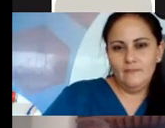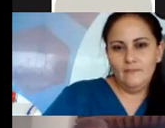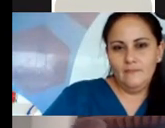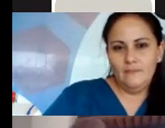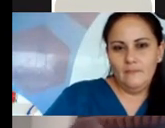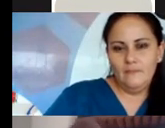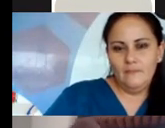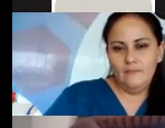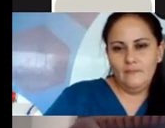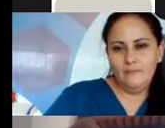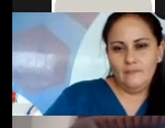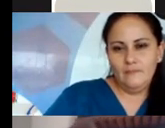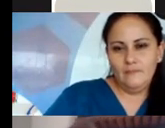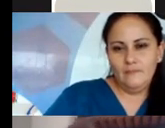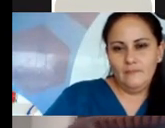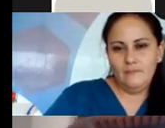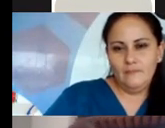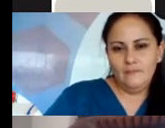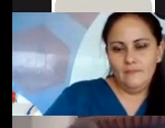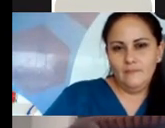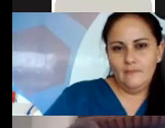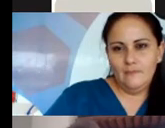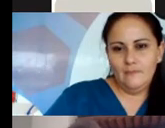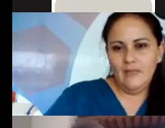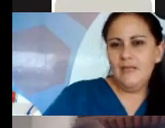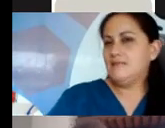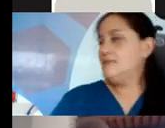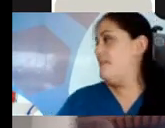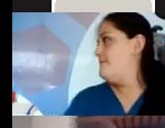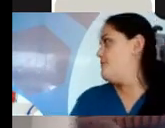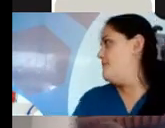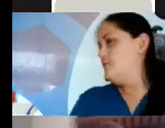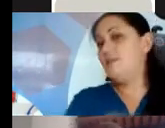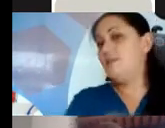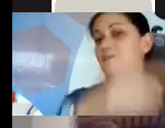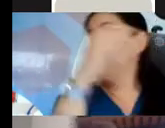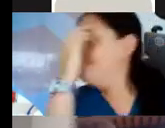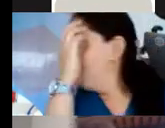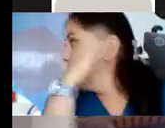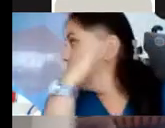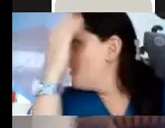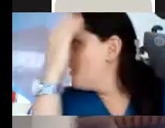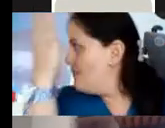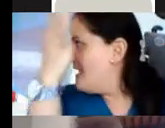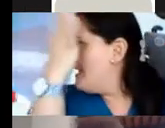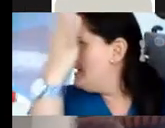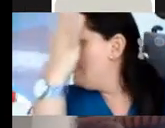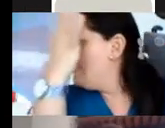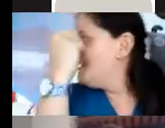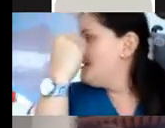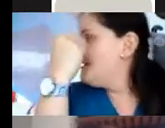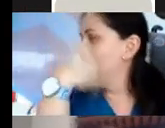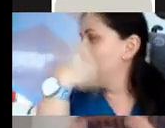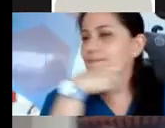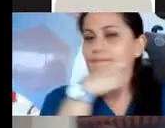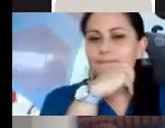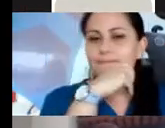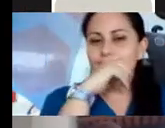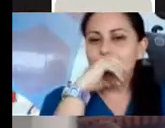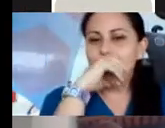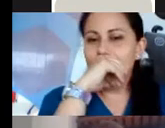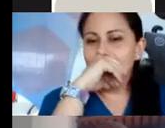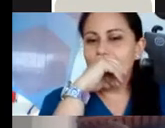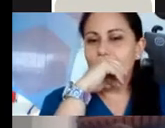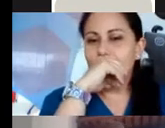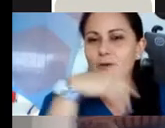miembro pléjico, un poco menos utilizado en parálisis cerebral infantil, pero a veces podría ser utilizado en PC Gromotor 4 adulto, que